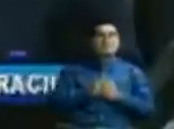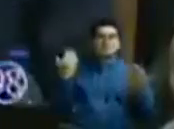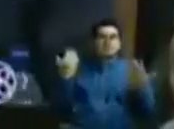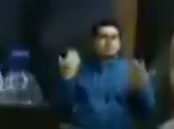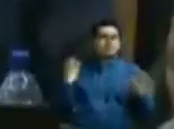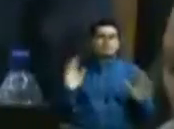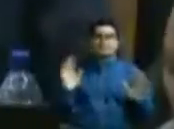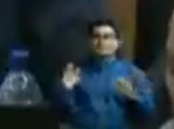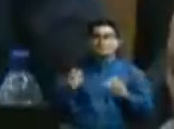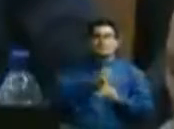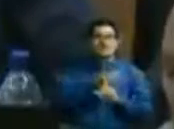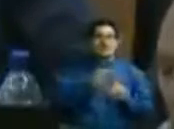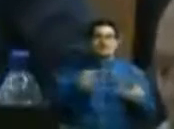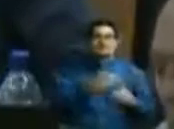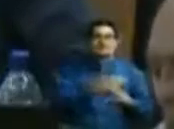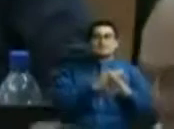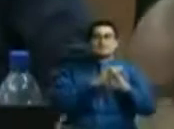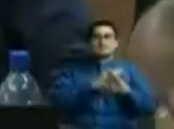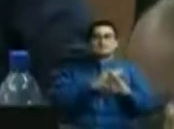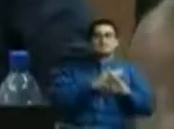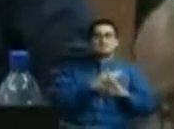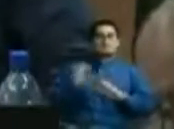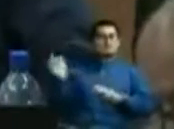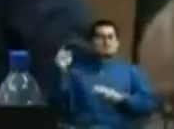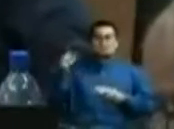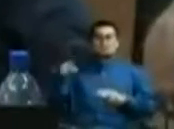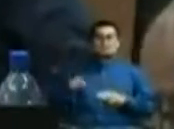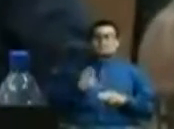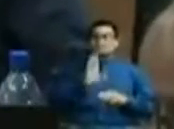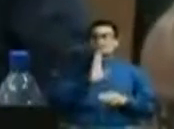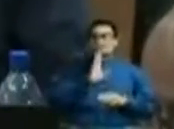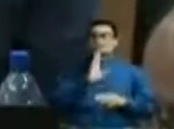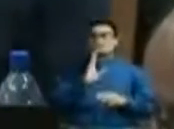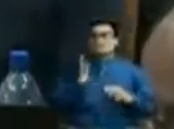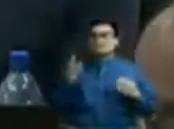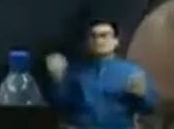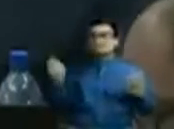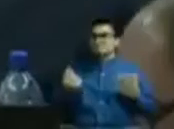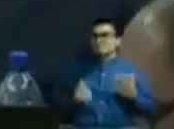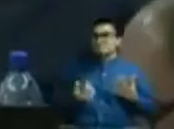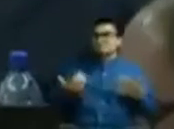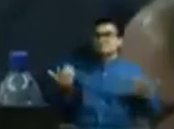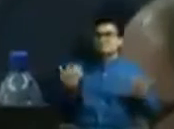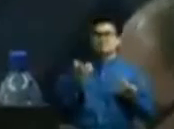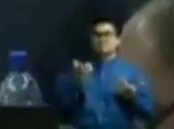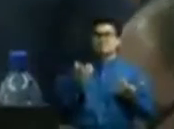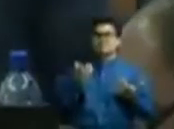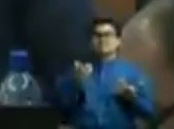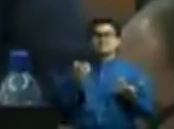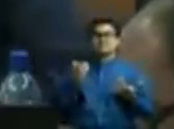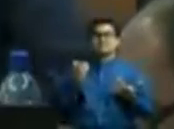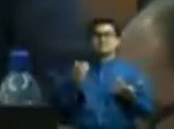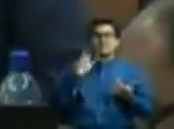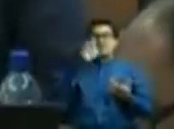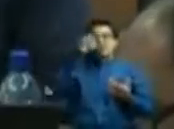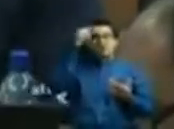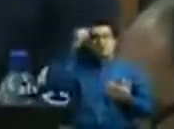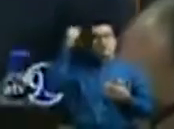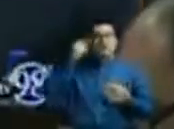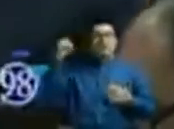tema. Pero aquí no me vengan a decir que la violencia proviene del